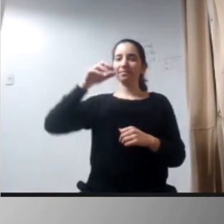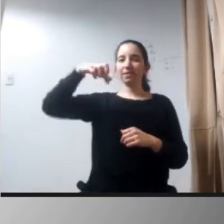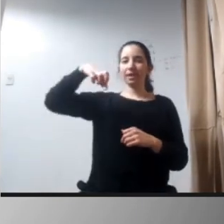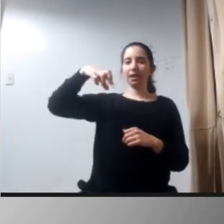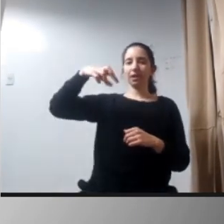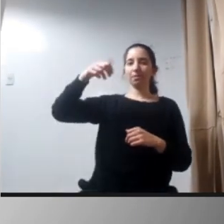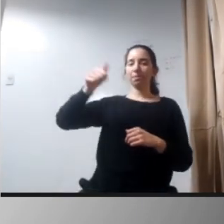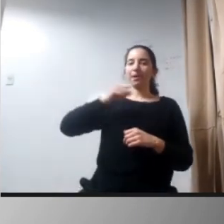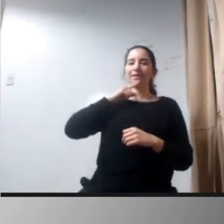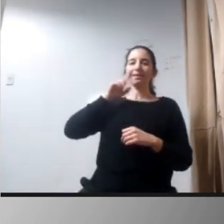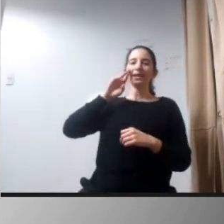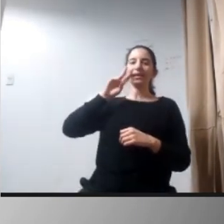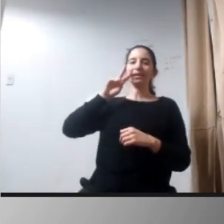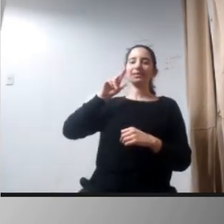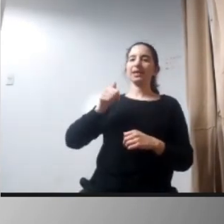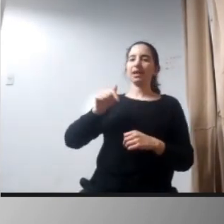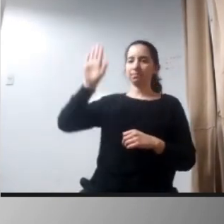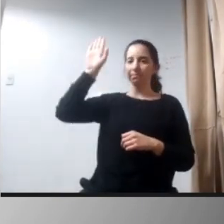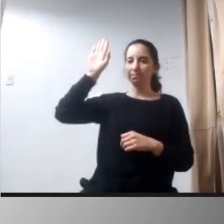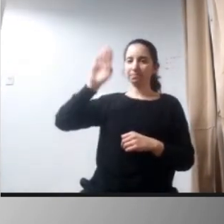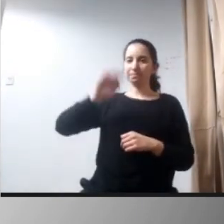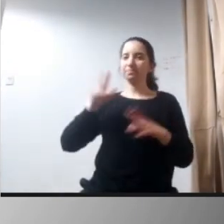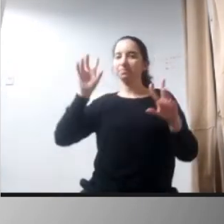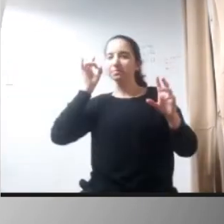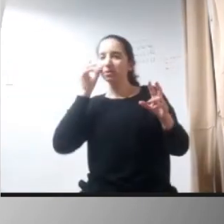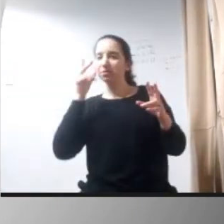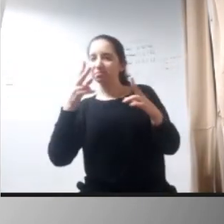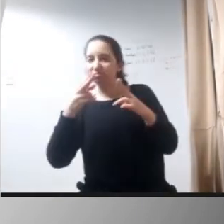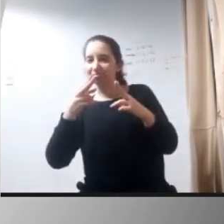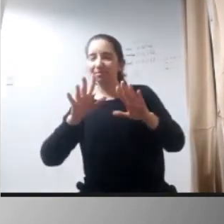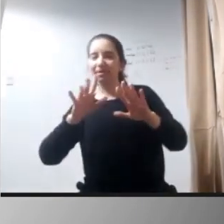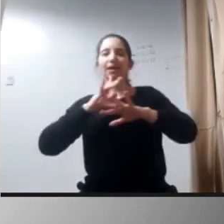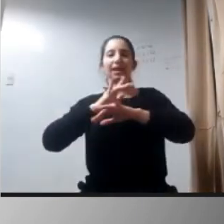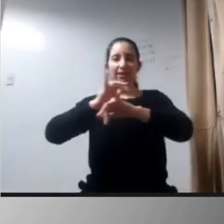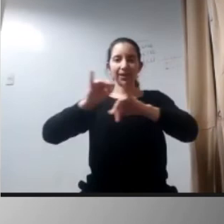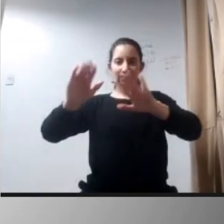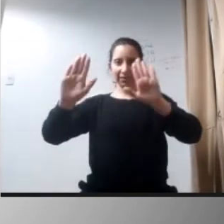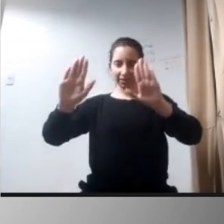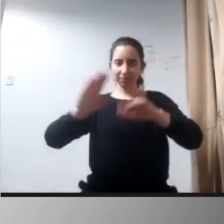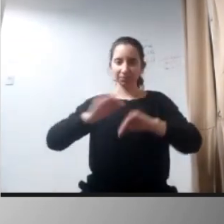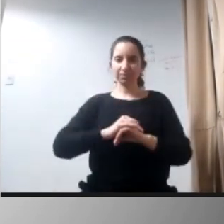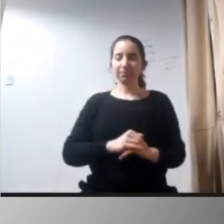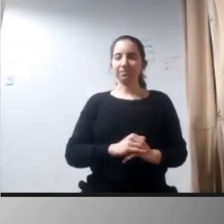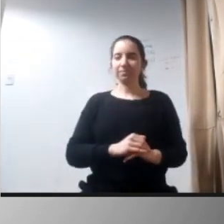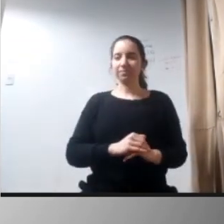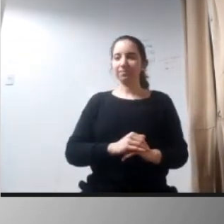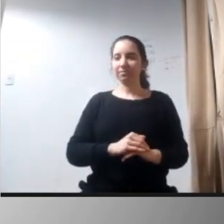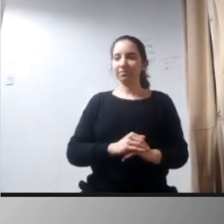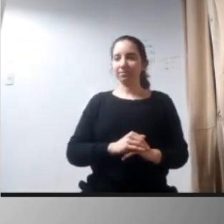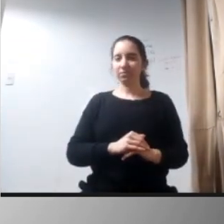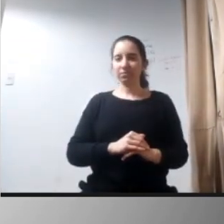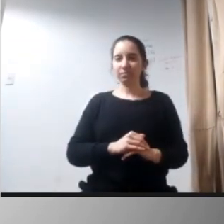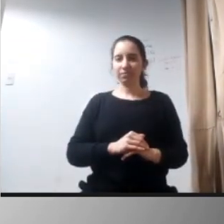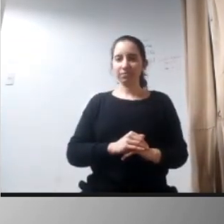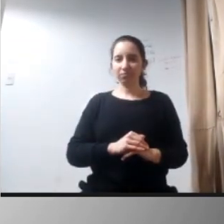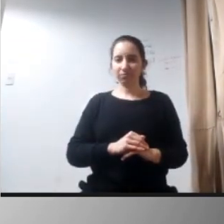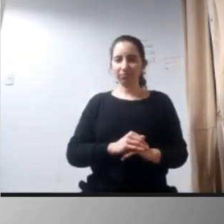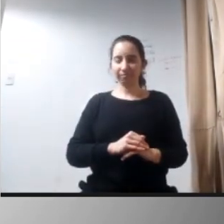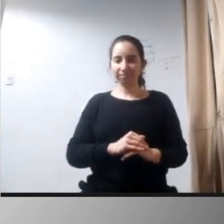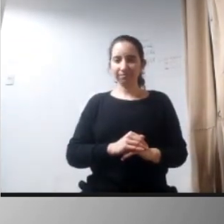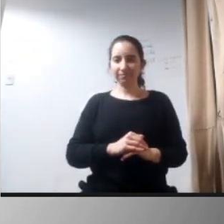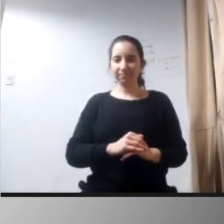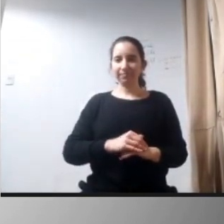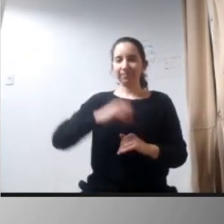perdón, Carlos, que te interrumpo. Sí, perdón. Más solamente para avisarles que podemos tomar esta última,